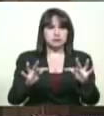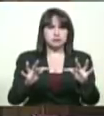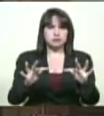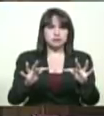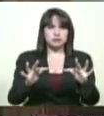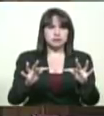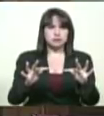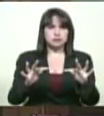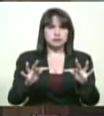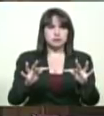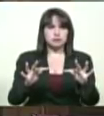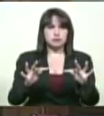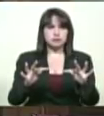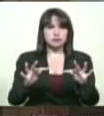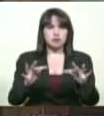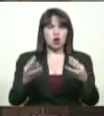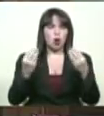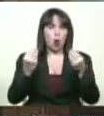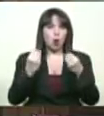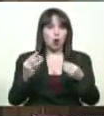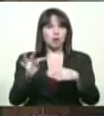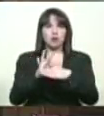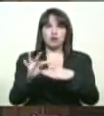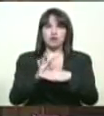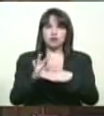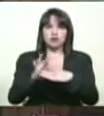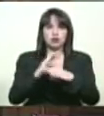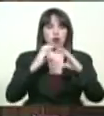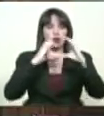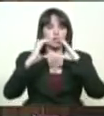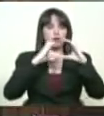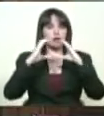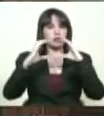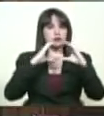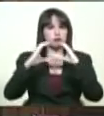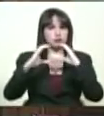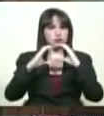del plan forma de funcionamiento de comunicación